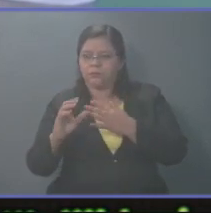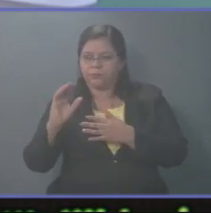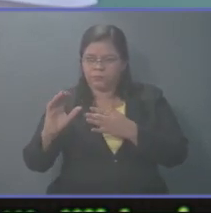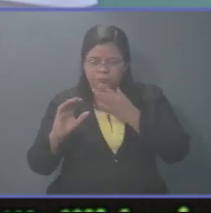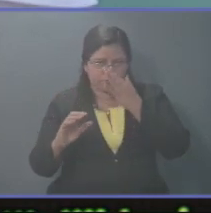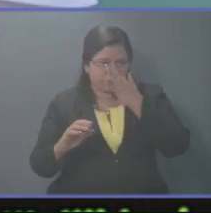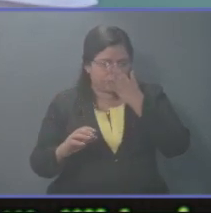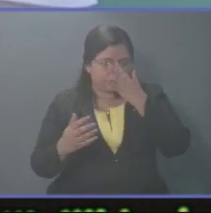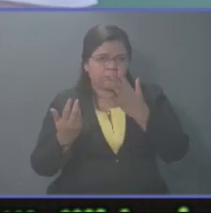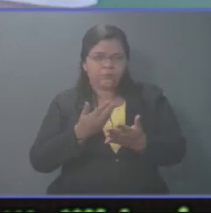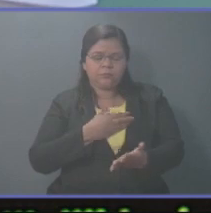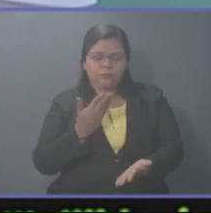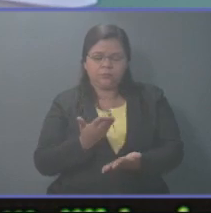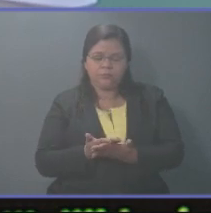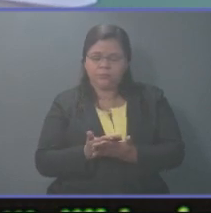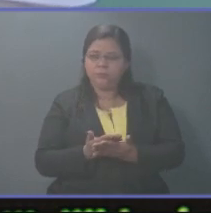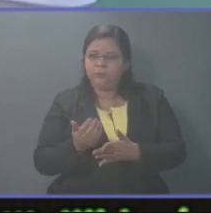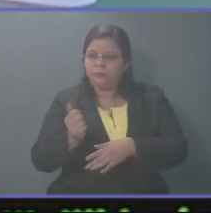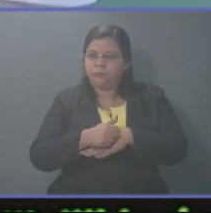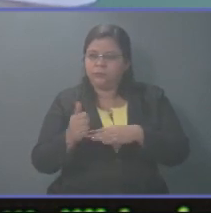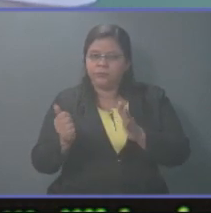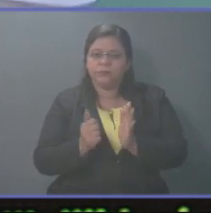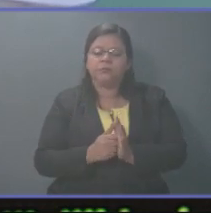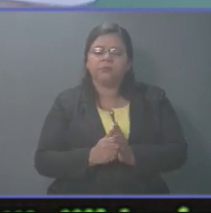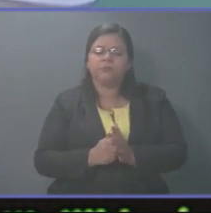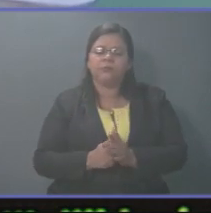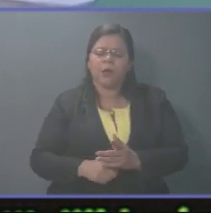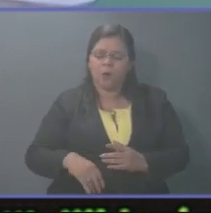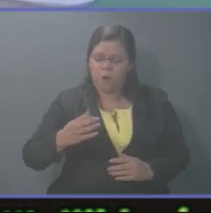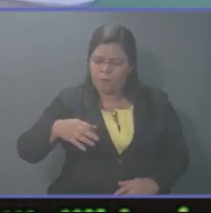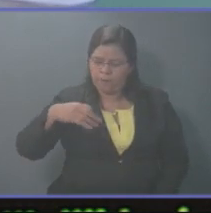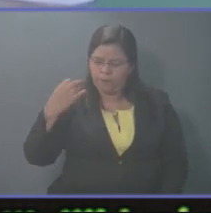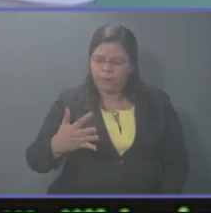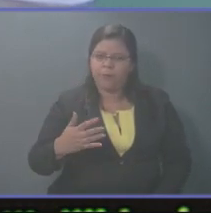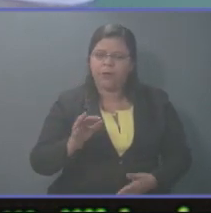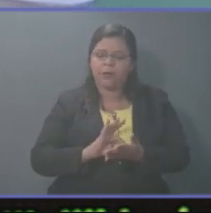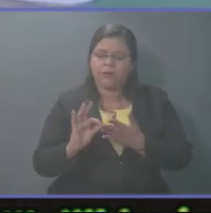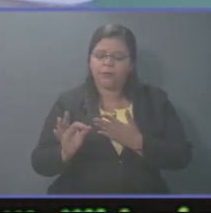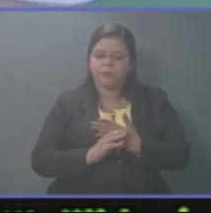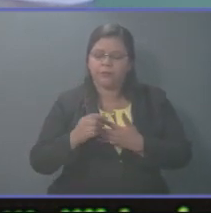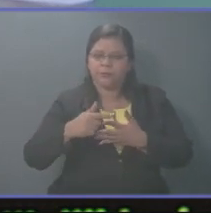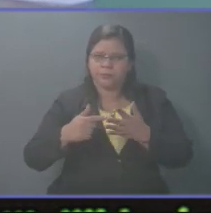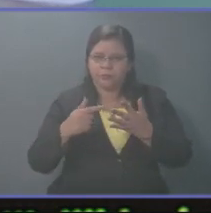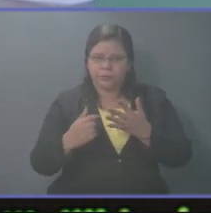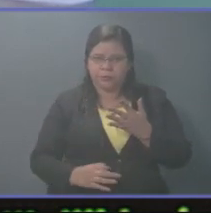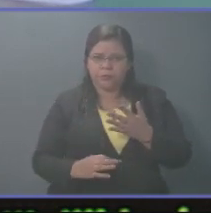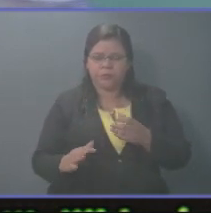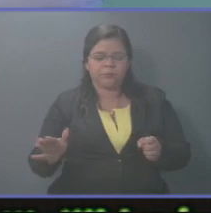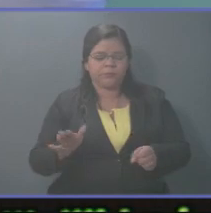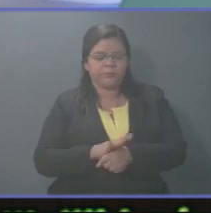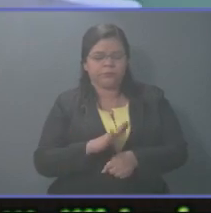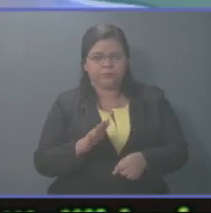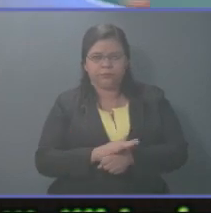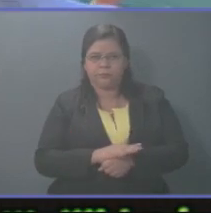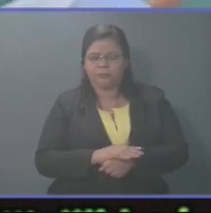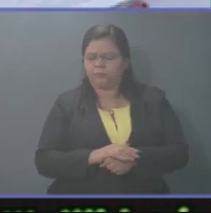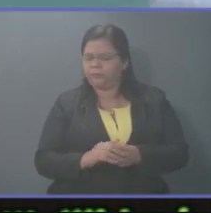se propone al Pleno Legislativo ratificar el proyecto de decreto en su totalidad sin